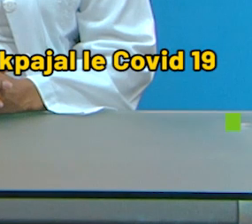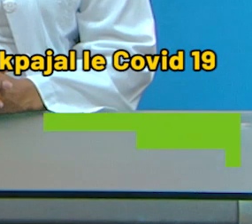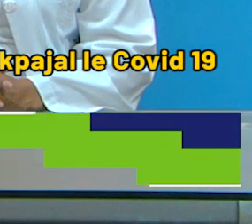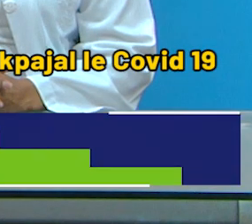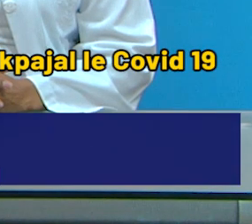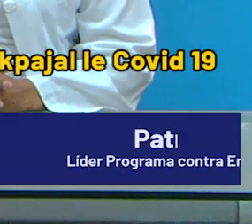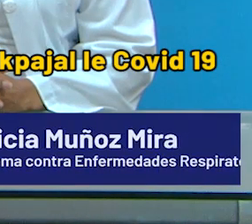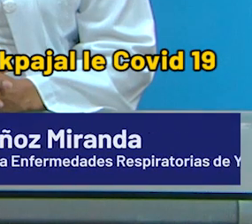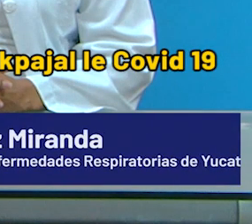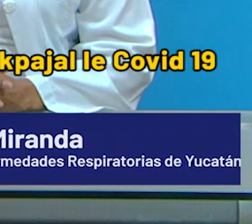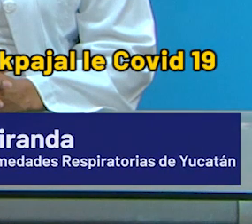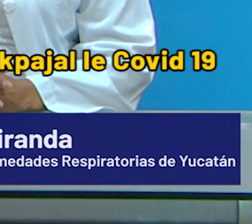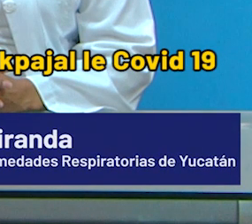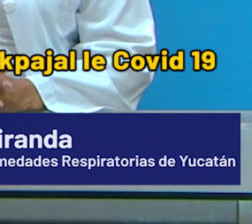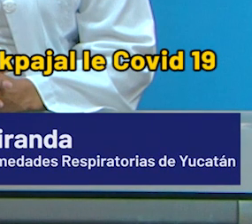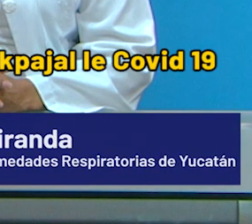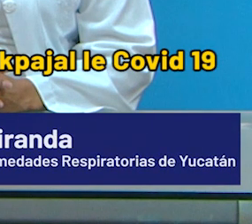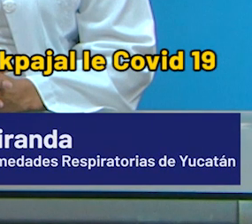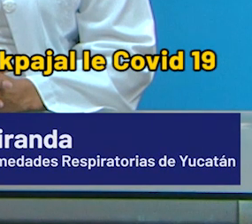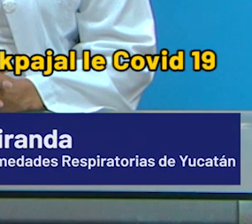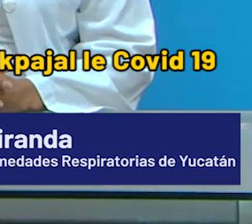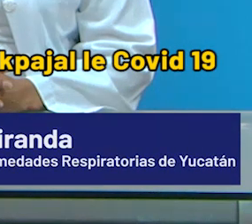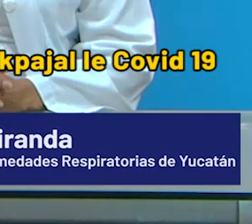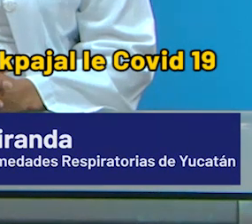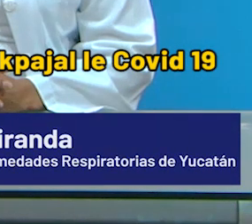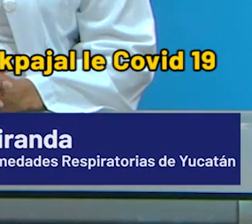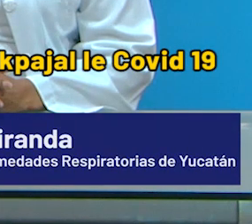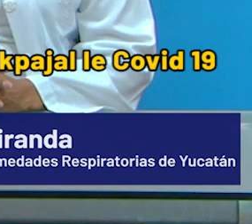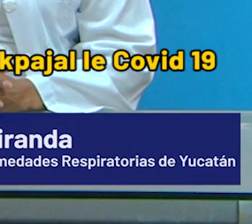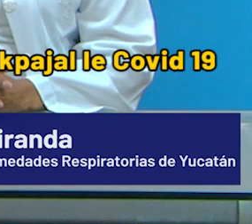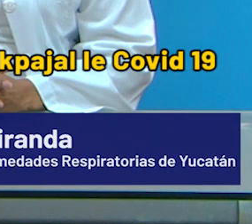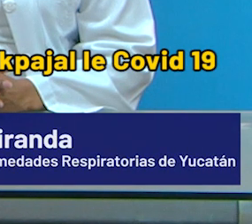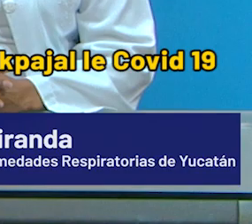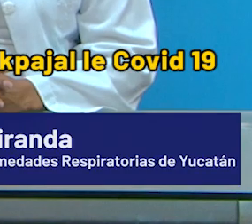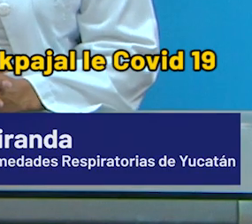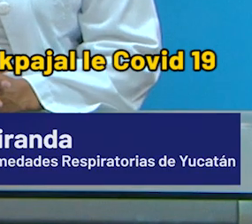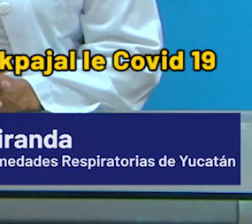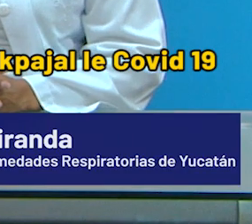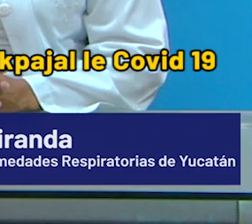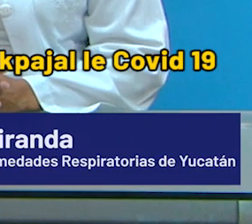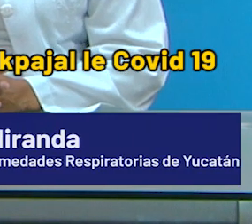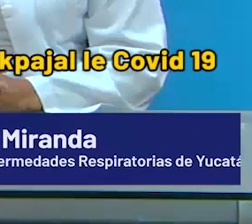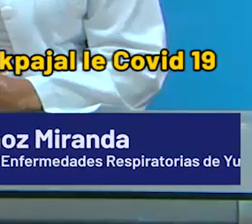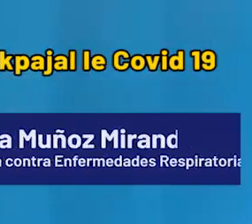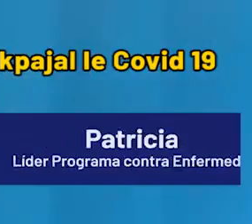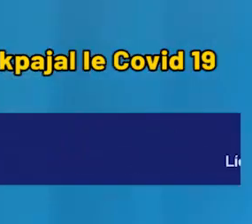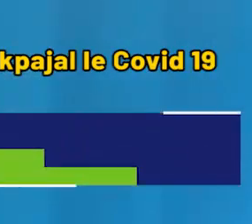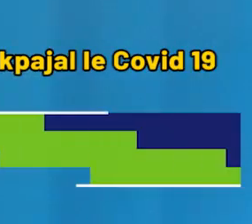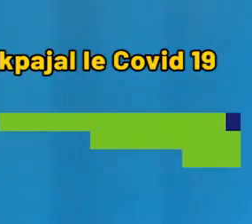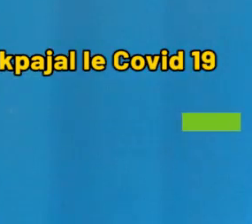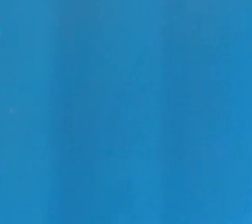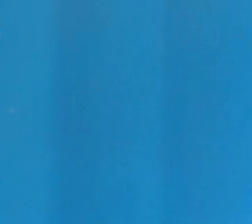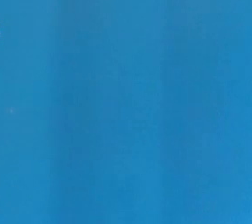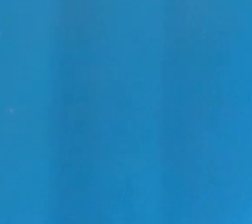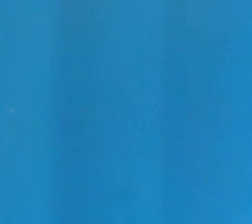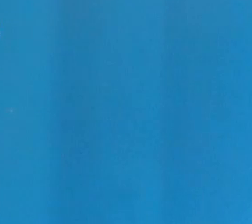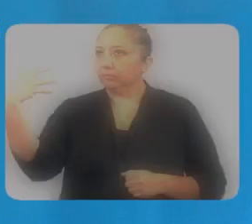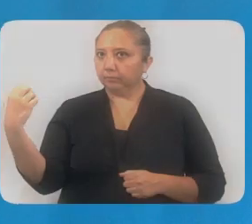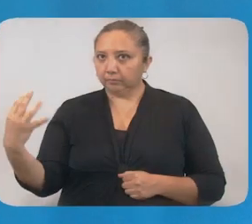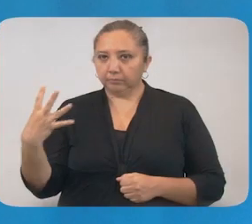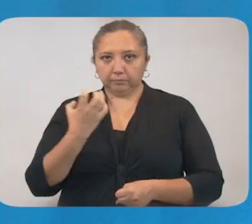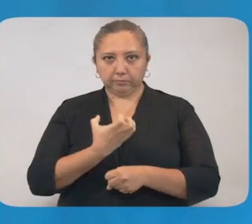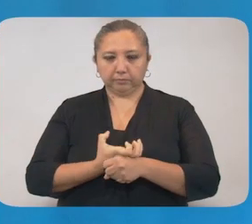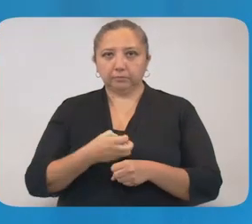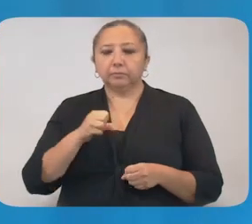pero esta vez nos permitimos dar el informe diario relacionado con el kobe 19 adelante gracias doctora buenas tardes el semáforo